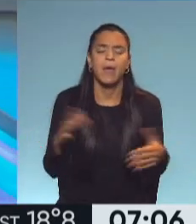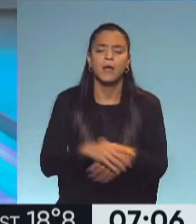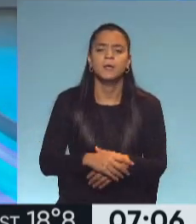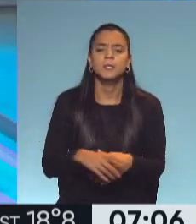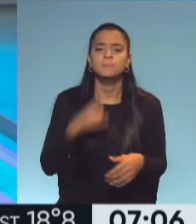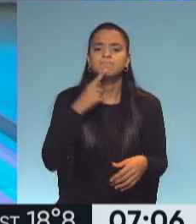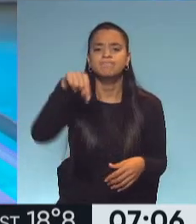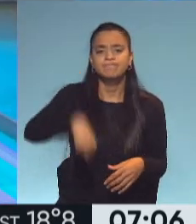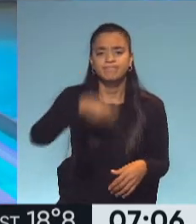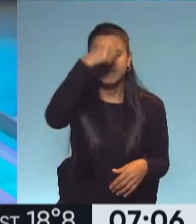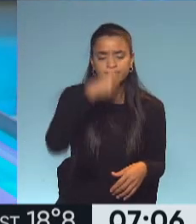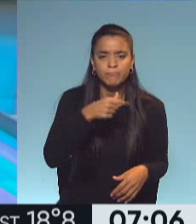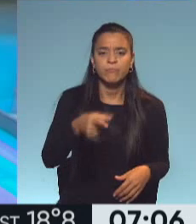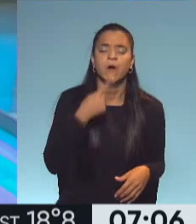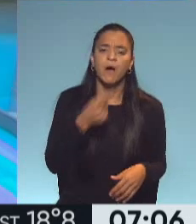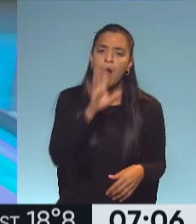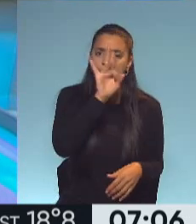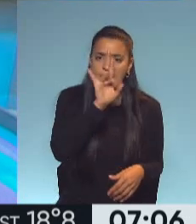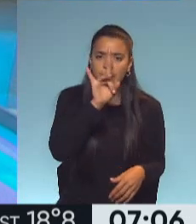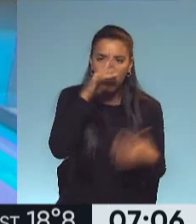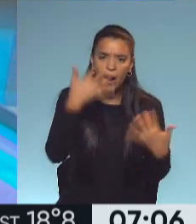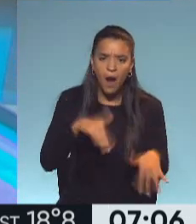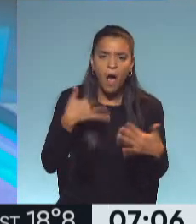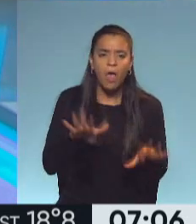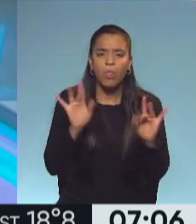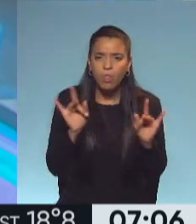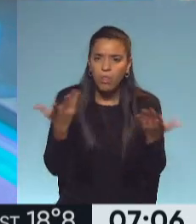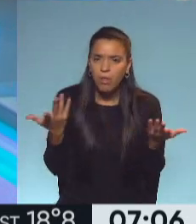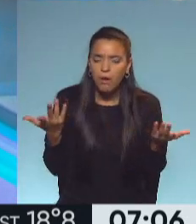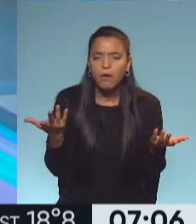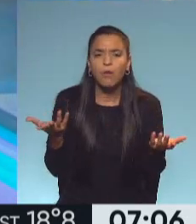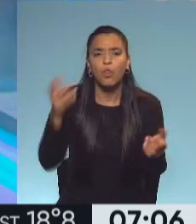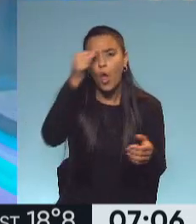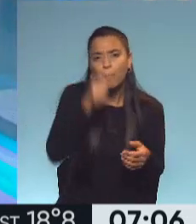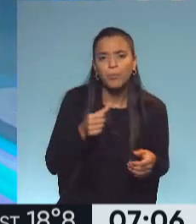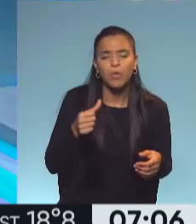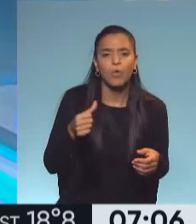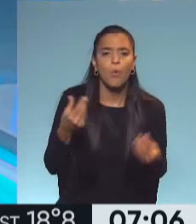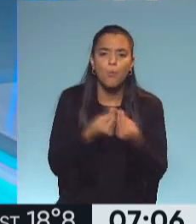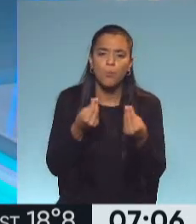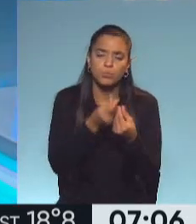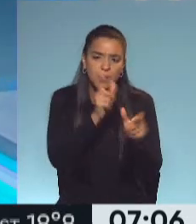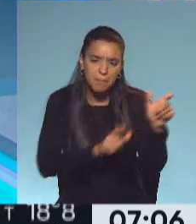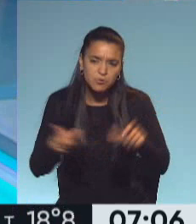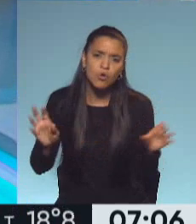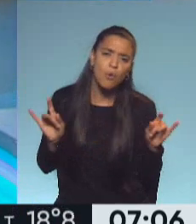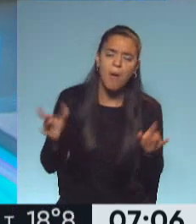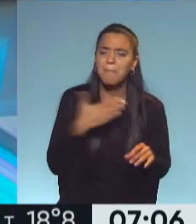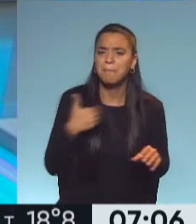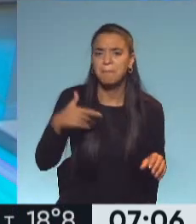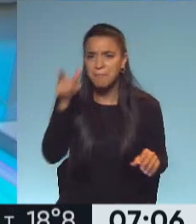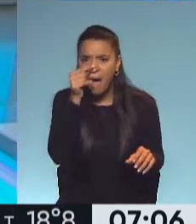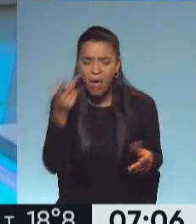es un domingo. Le complicaron la vida de una manera el domingo a la gente, a los papás, a